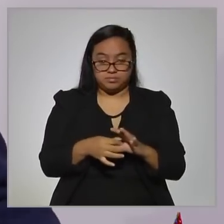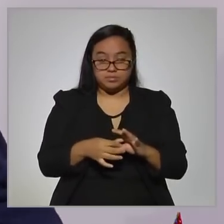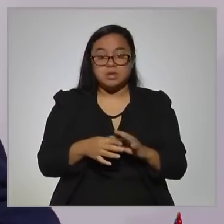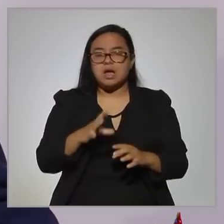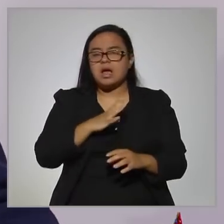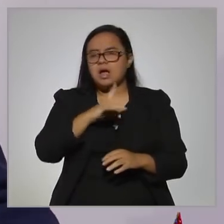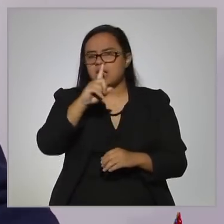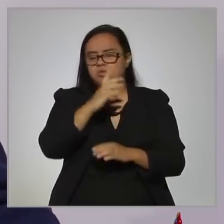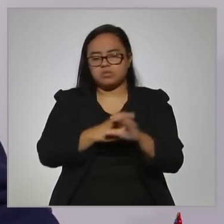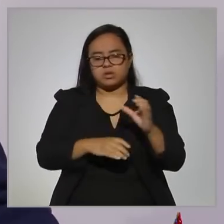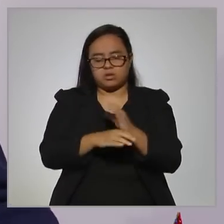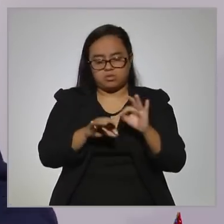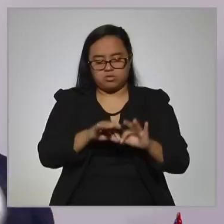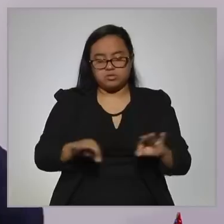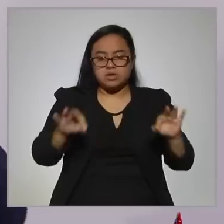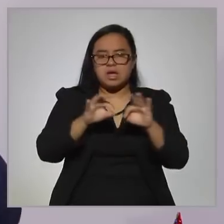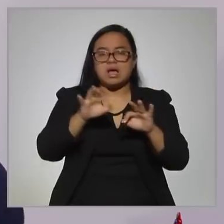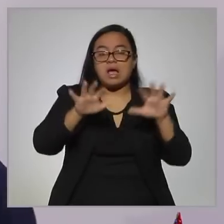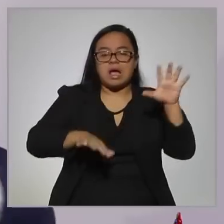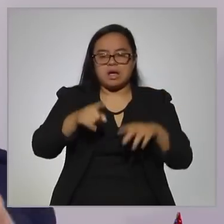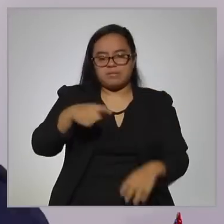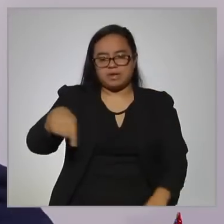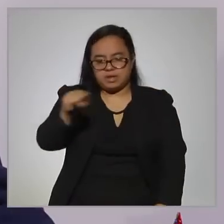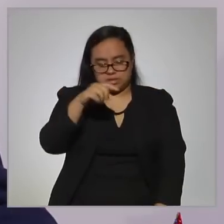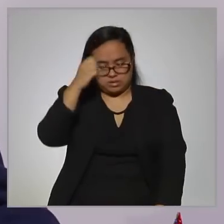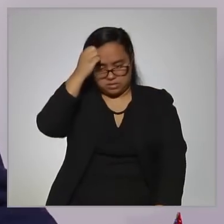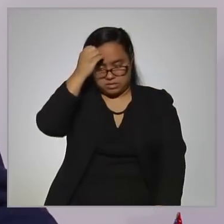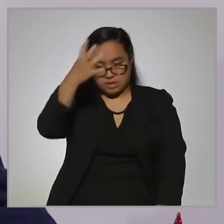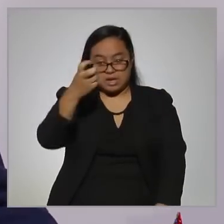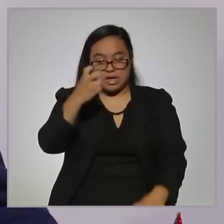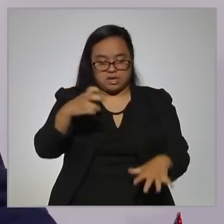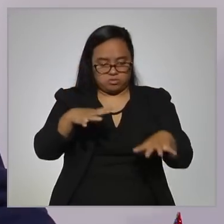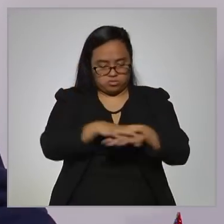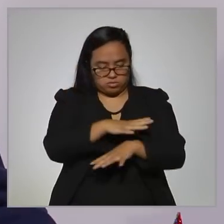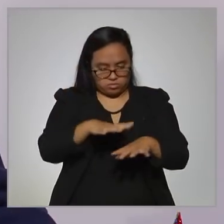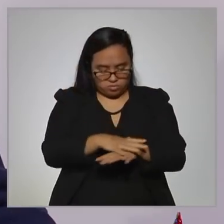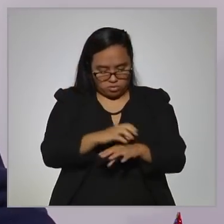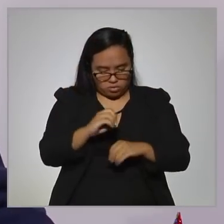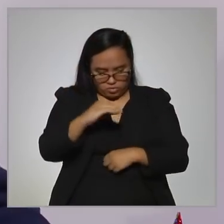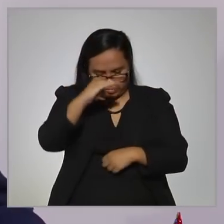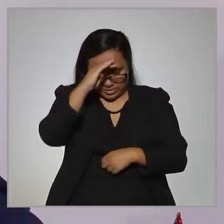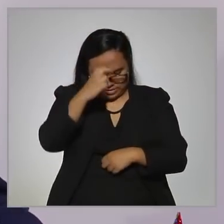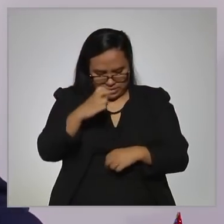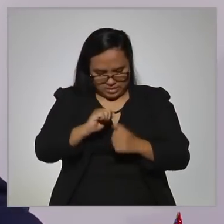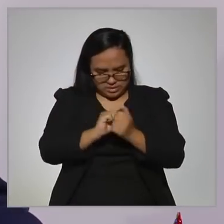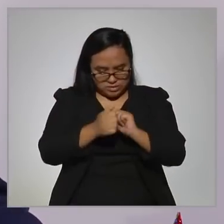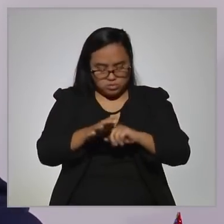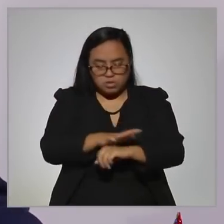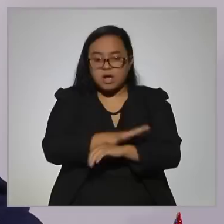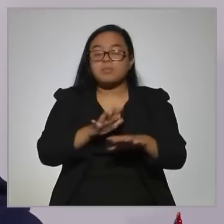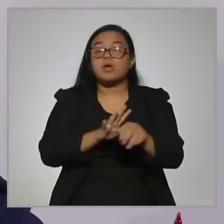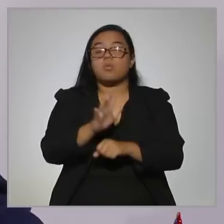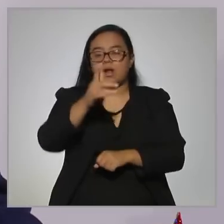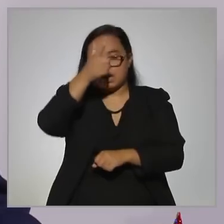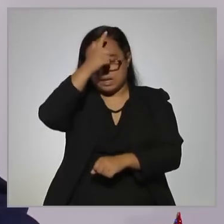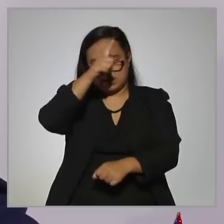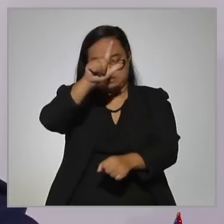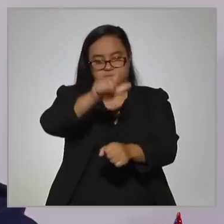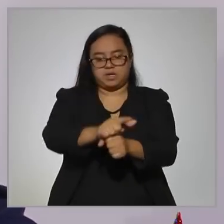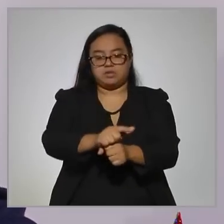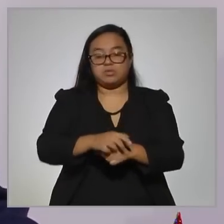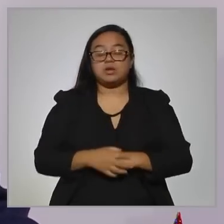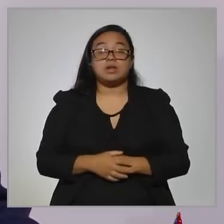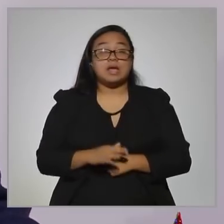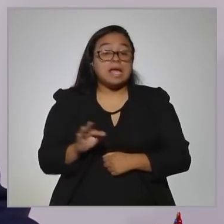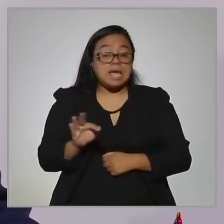muy importante que a veces olvidamos en toda esta transformación o este pensamiento de cambio, la parte espiritual. ¿Sí? Si